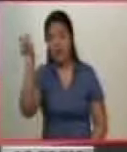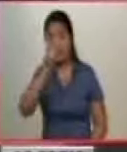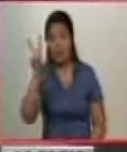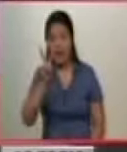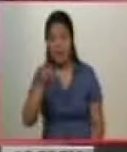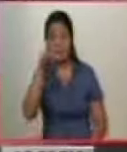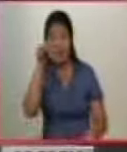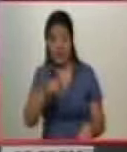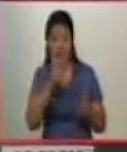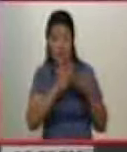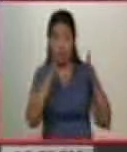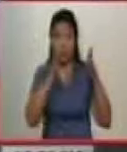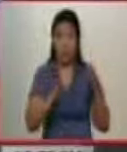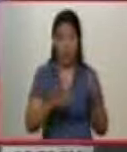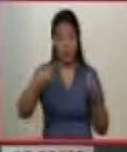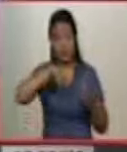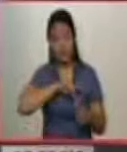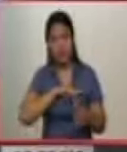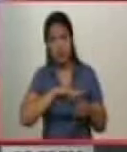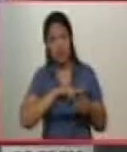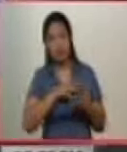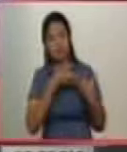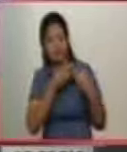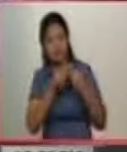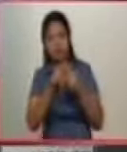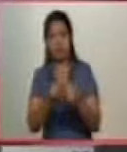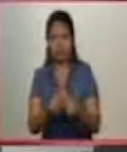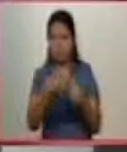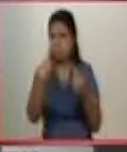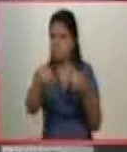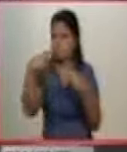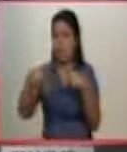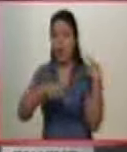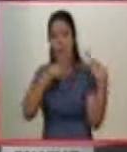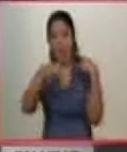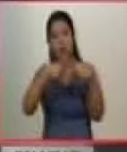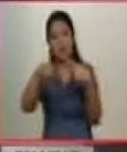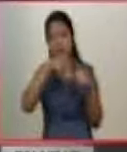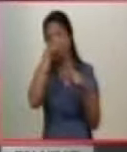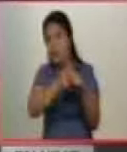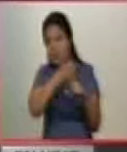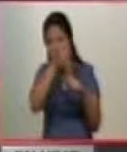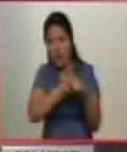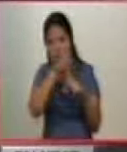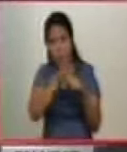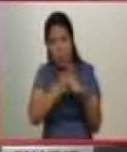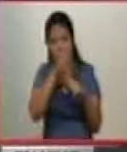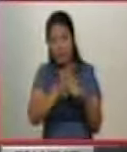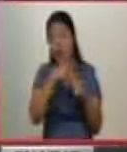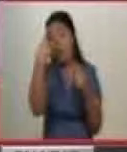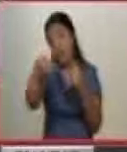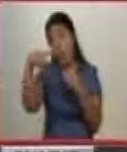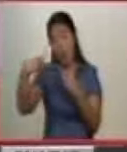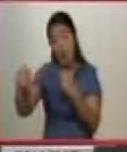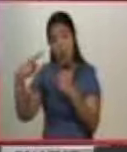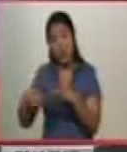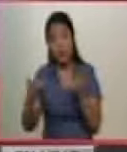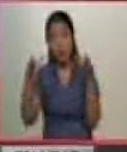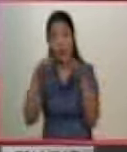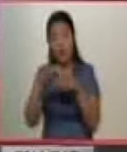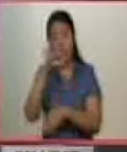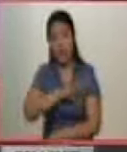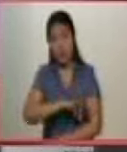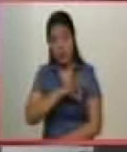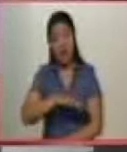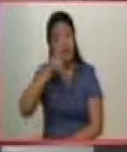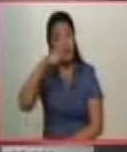el sector estudiantil, nosotros hemos venido acompañando los distintos procesos de lucha que han emprendido los demás sectores sociales de